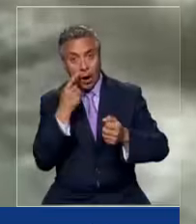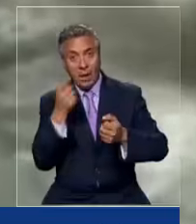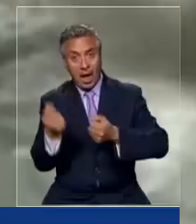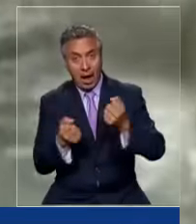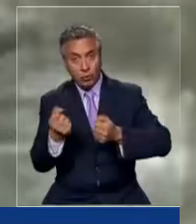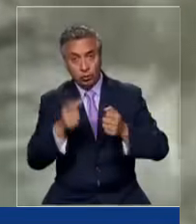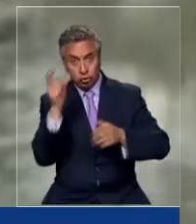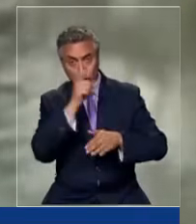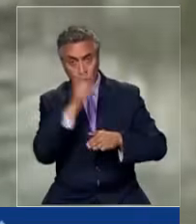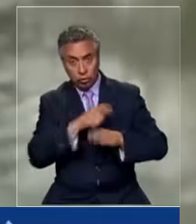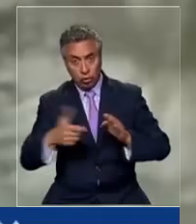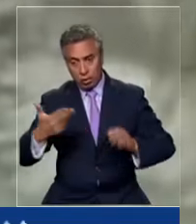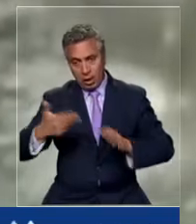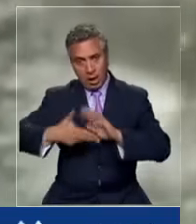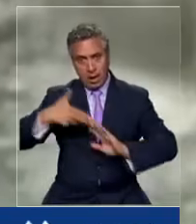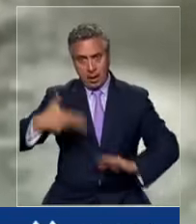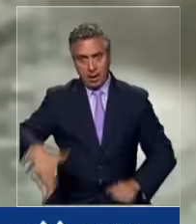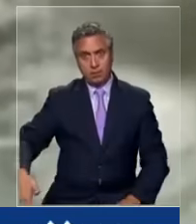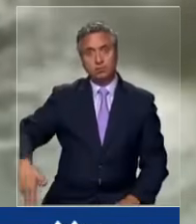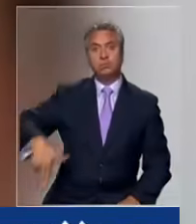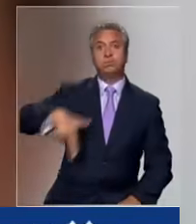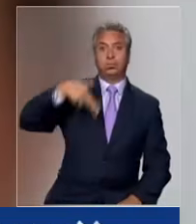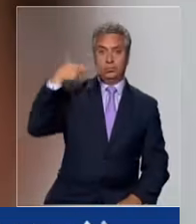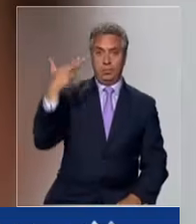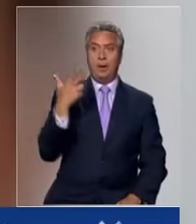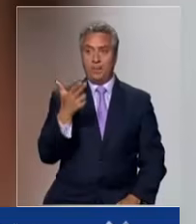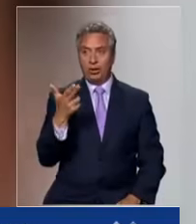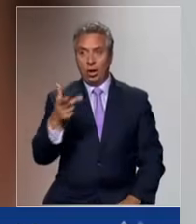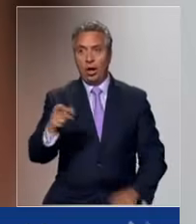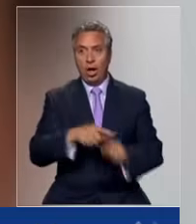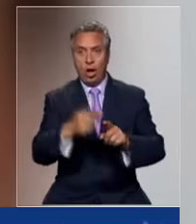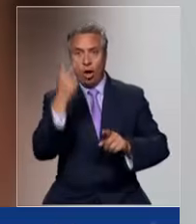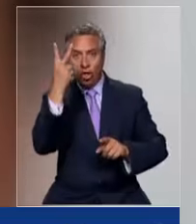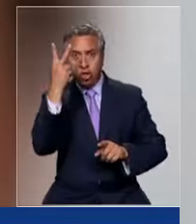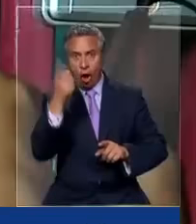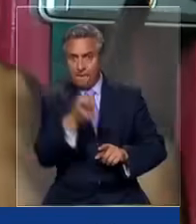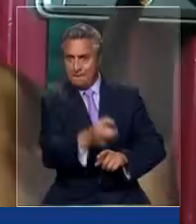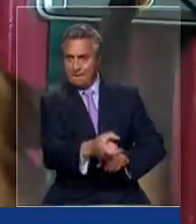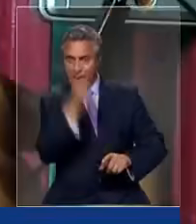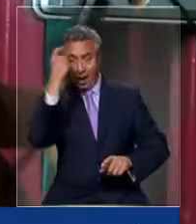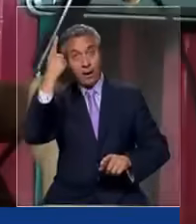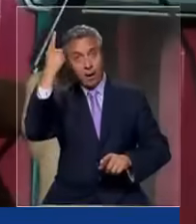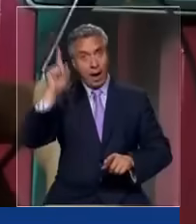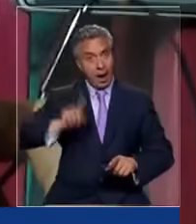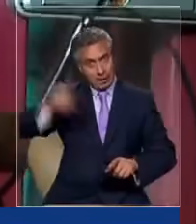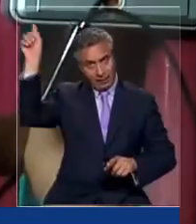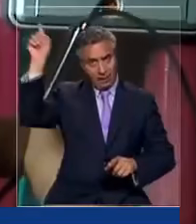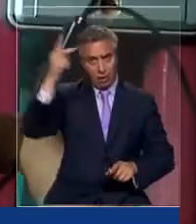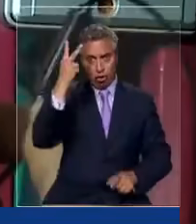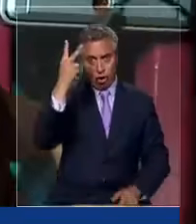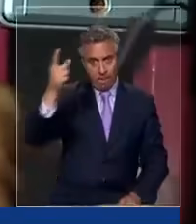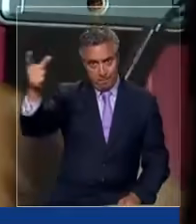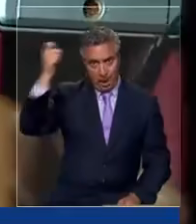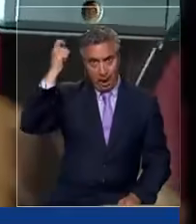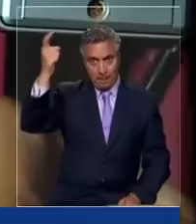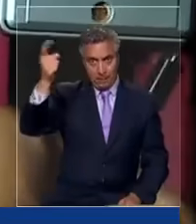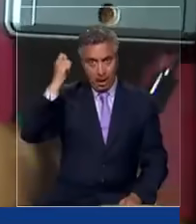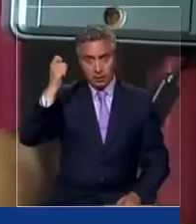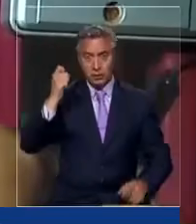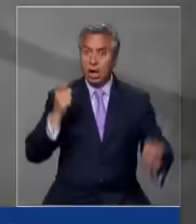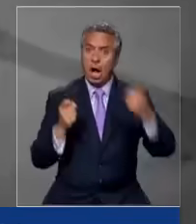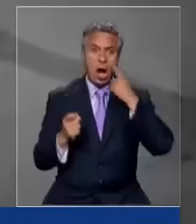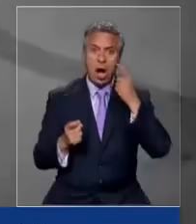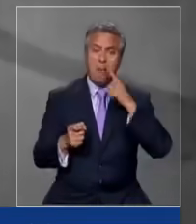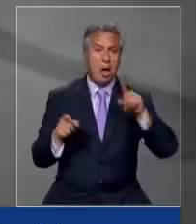sacó el arma del auto, ¿ya? Y tiró primero dos balazos al aire y los tipos igual se fueron